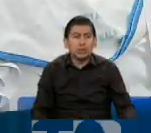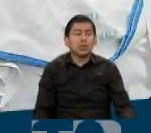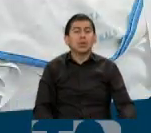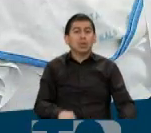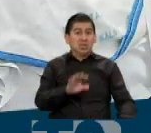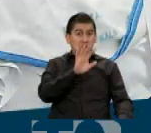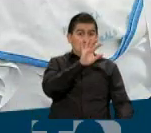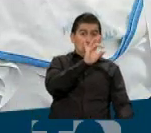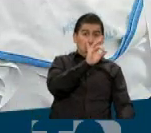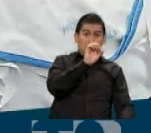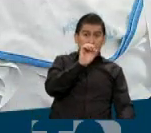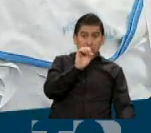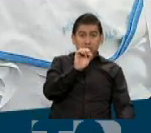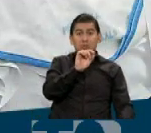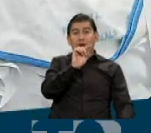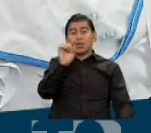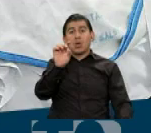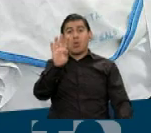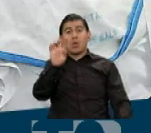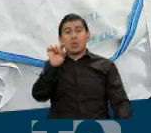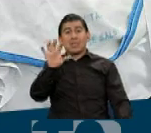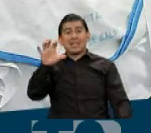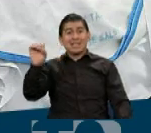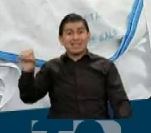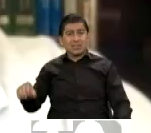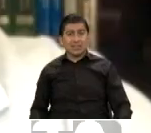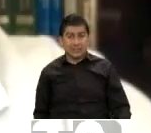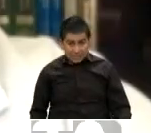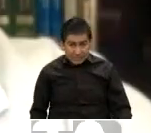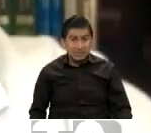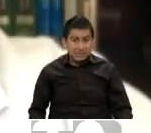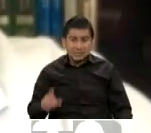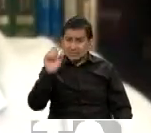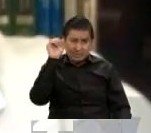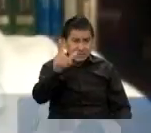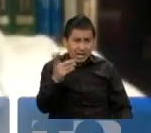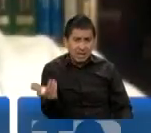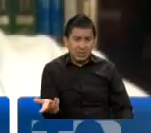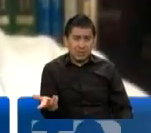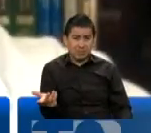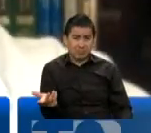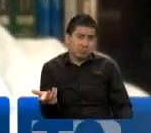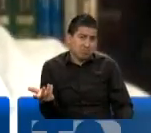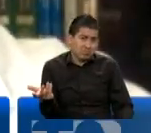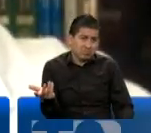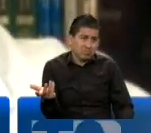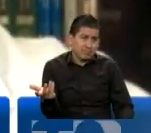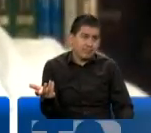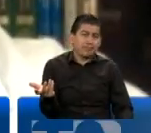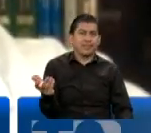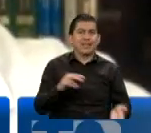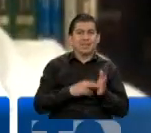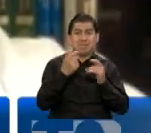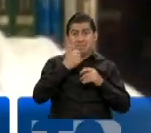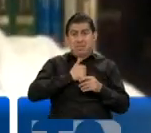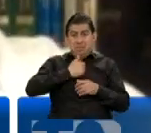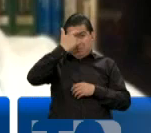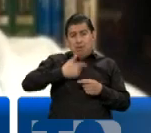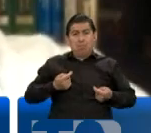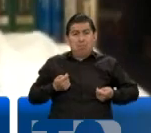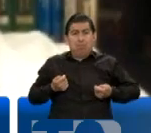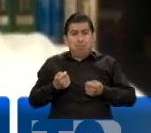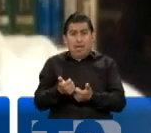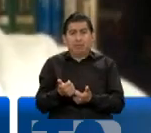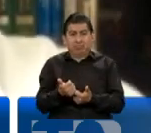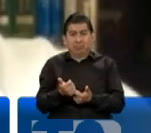costar entre 800 hasta $4,500. Esto requiere, por supuesto, no solamente de muchos recursos humanos, sino de